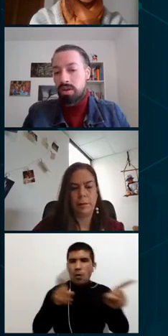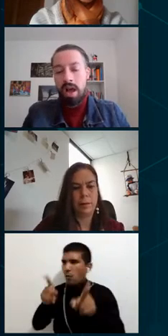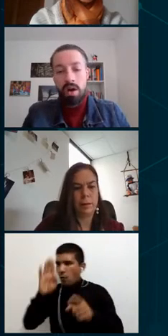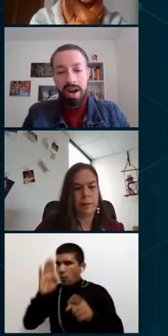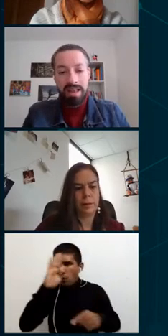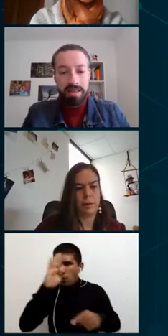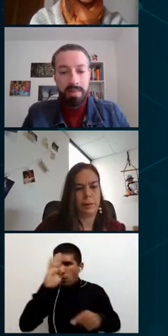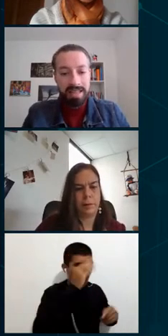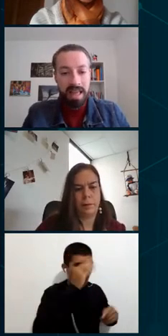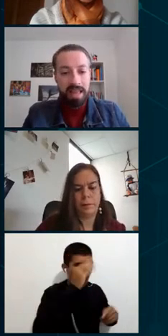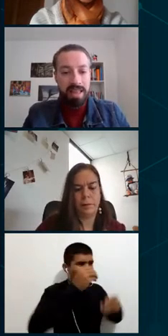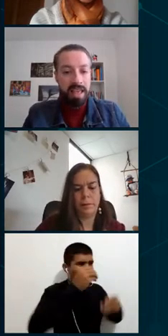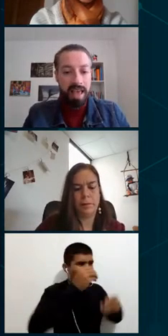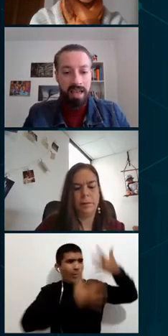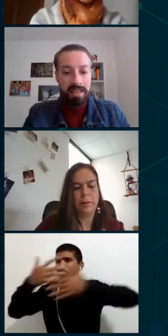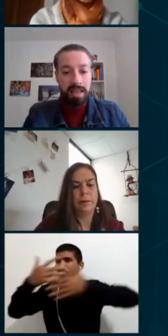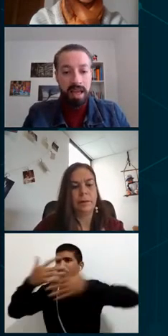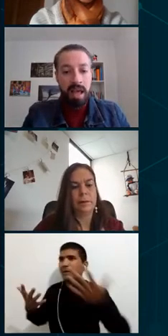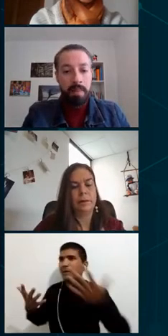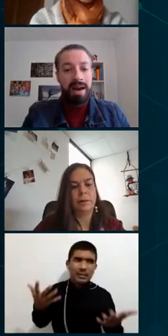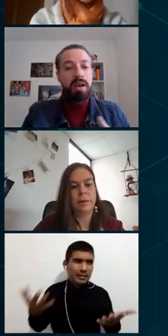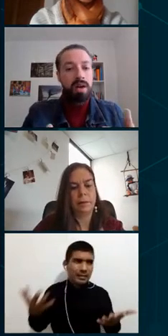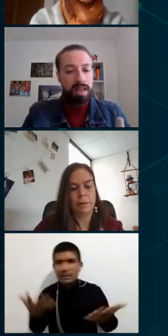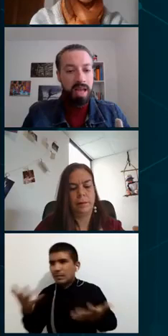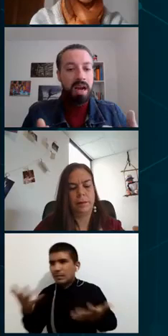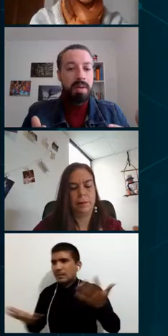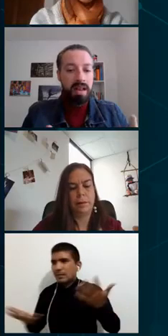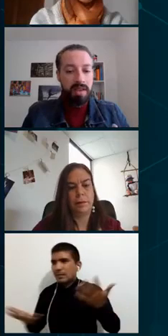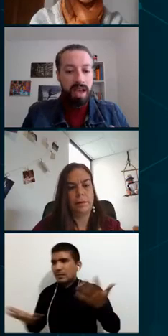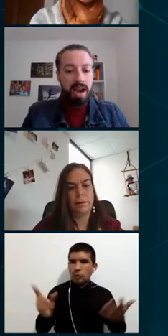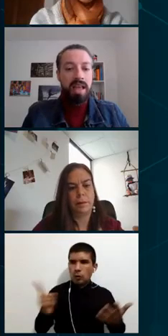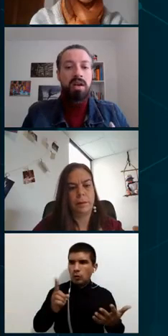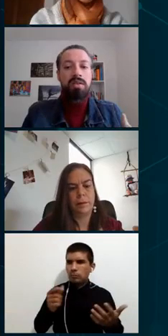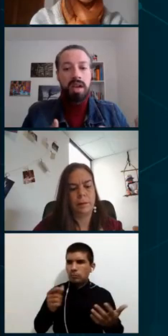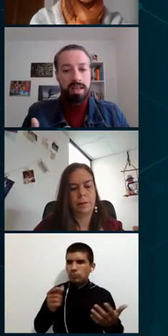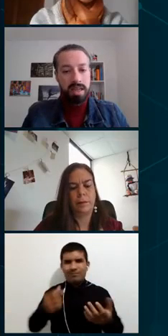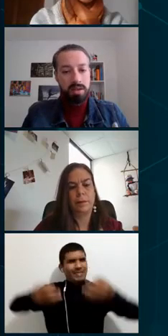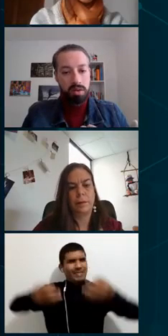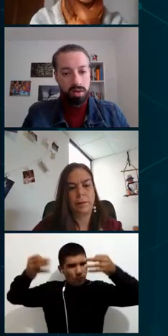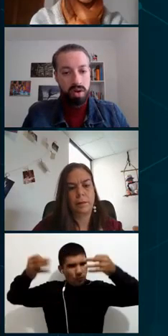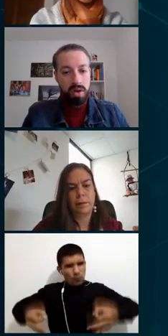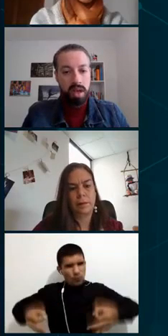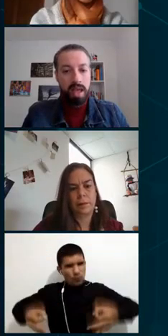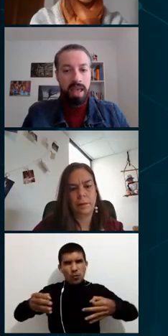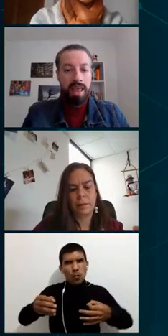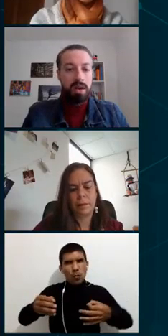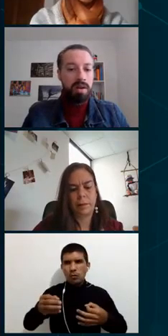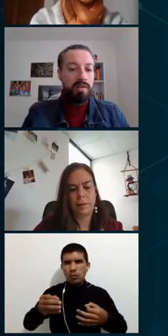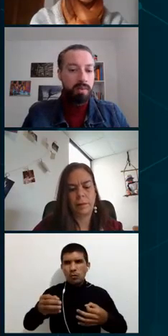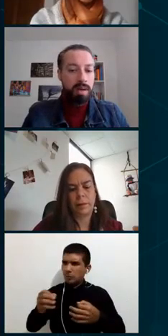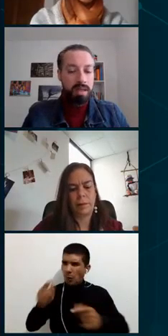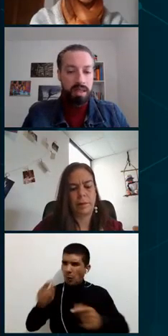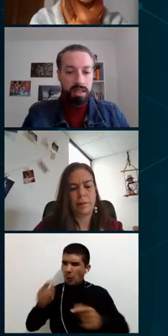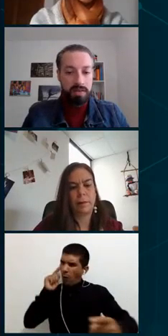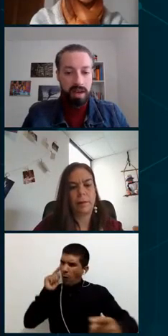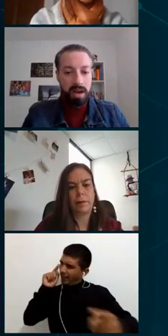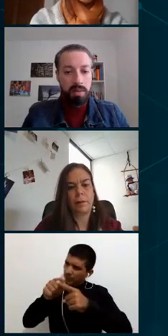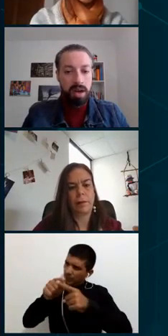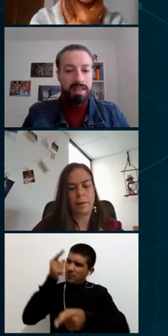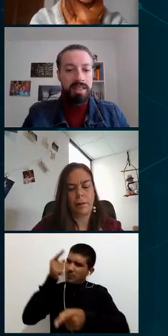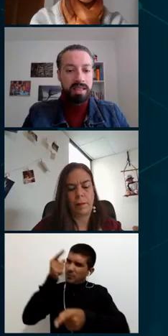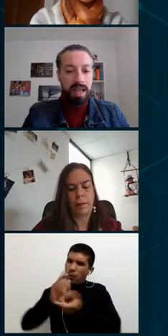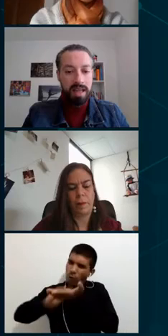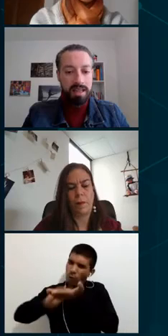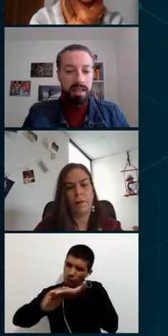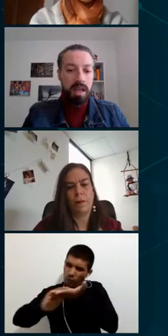gran oportunidad o gran masa de ideas para concretar, planificar y encontrar esa solución que de alguna forma